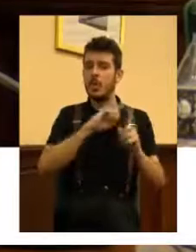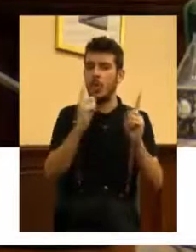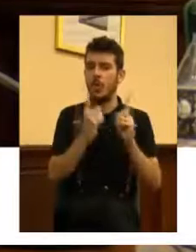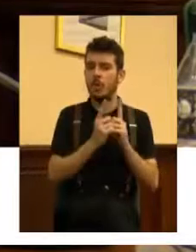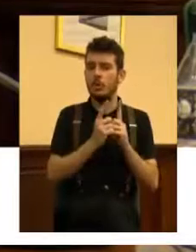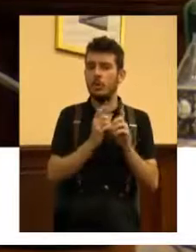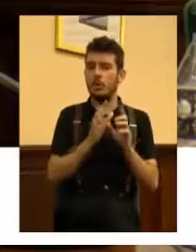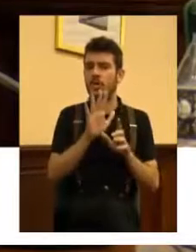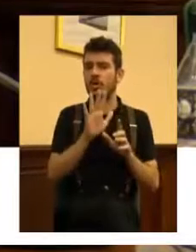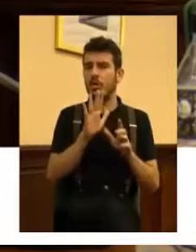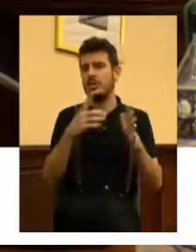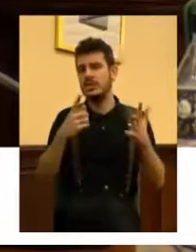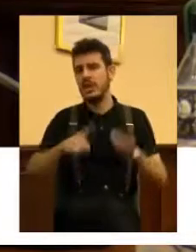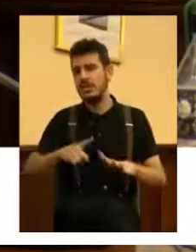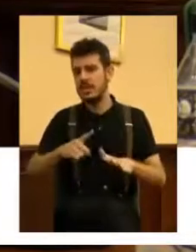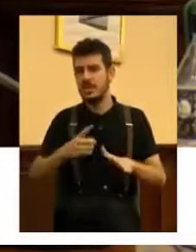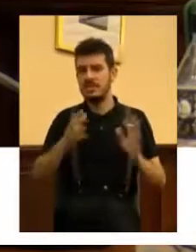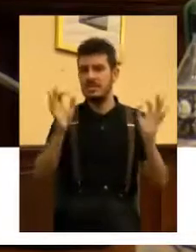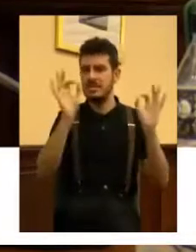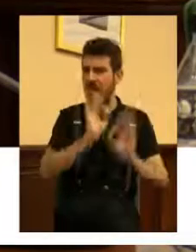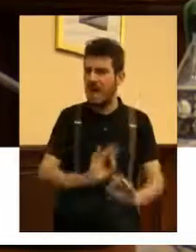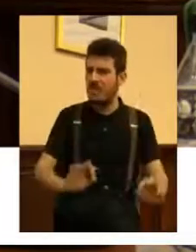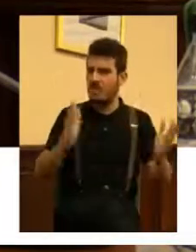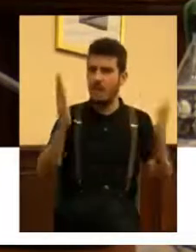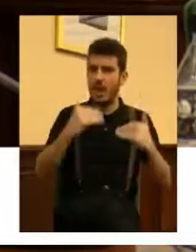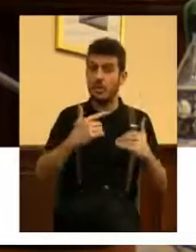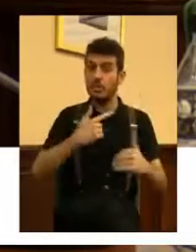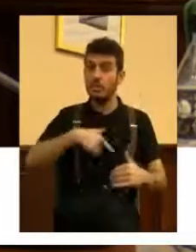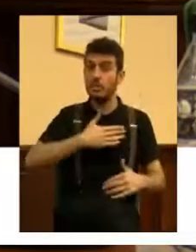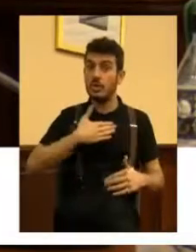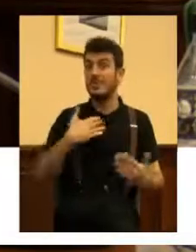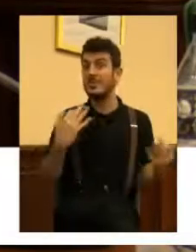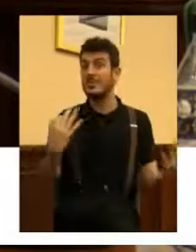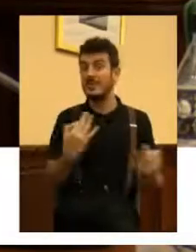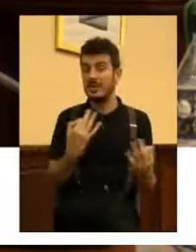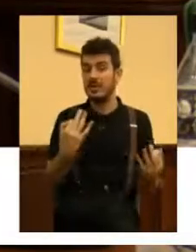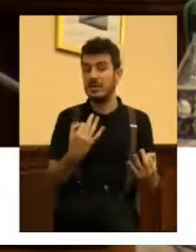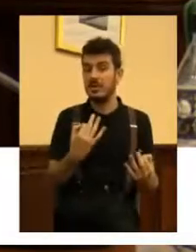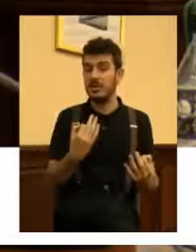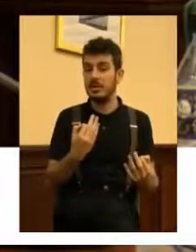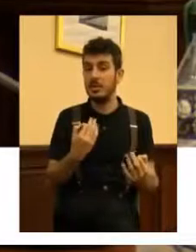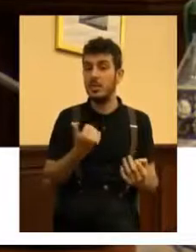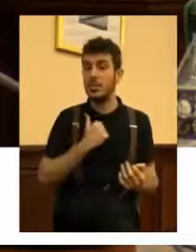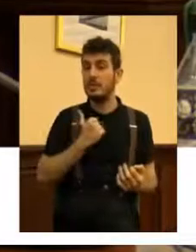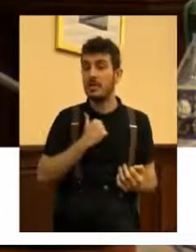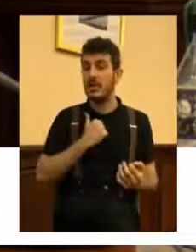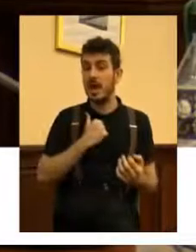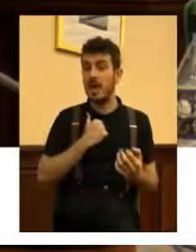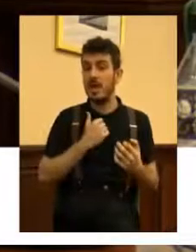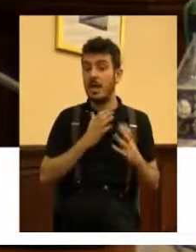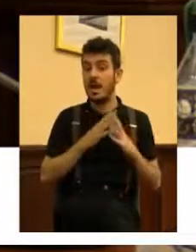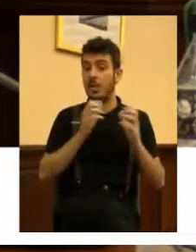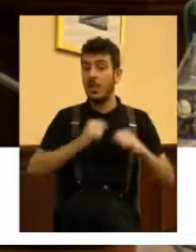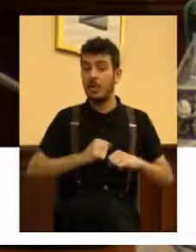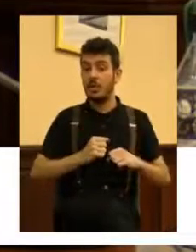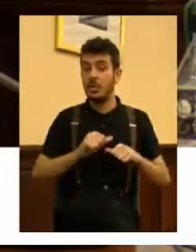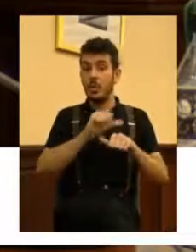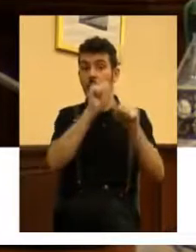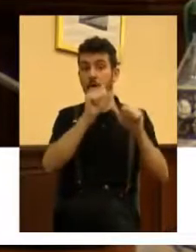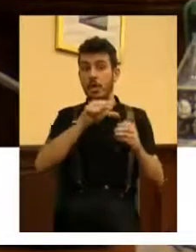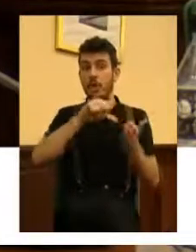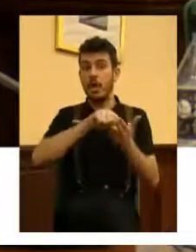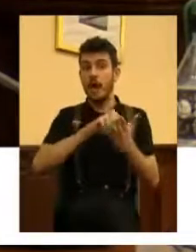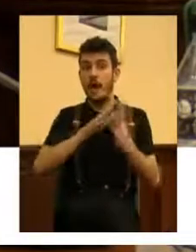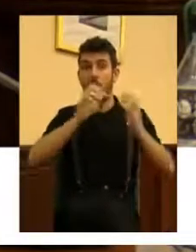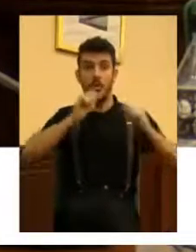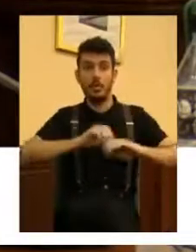de 5 o 6 meses. Lo que queremos es plantear la posibilidad de acordar un modelo de ciudad,